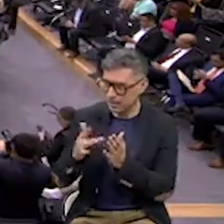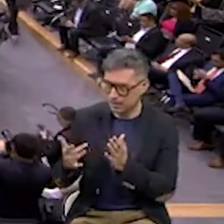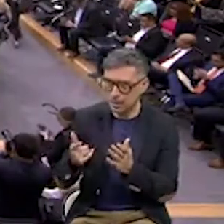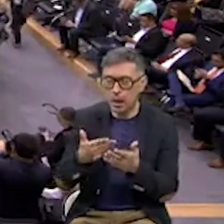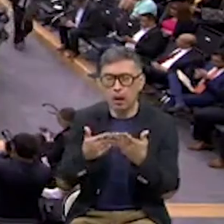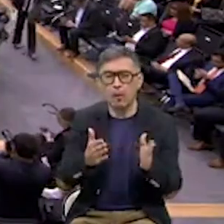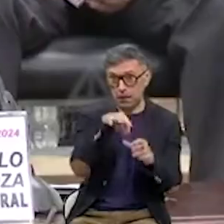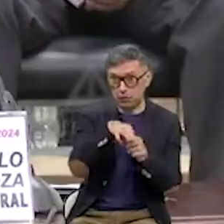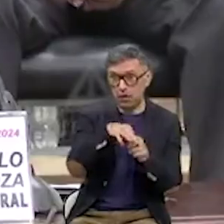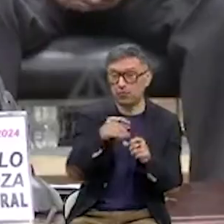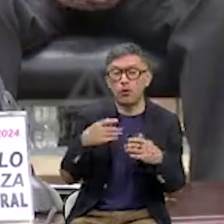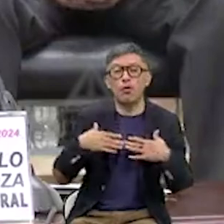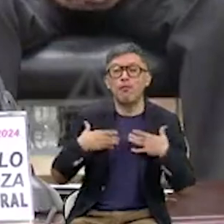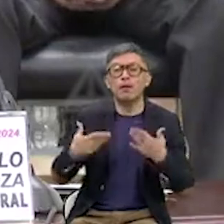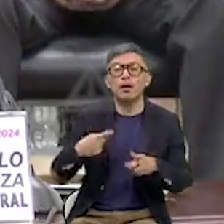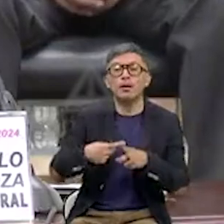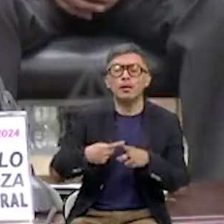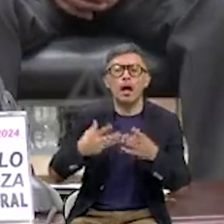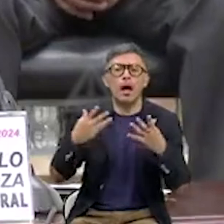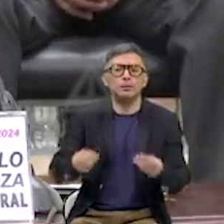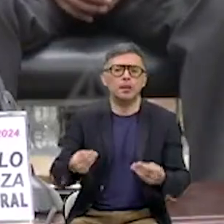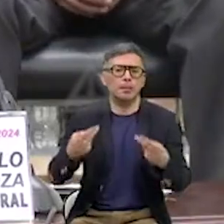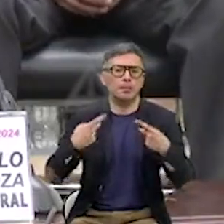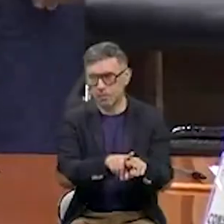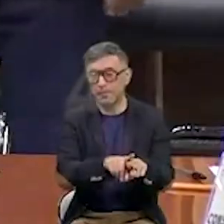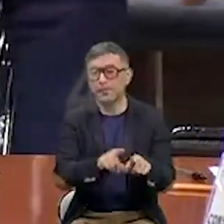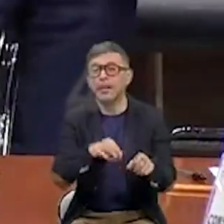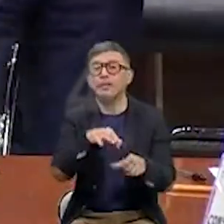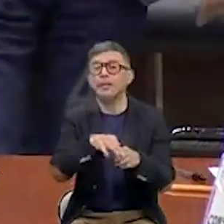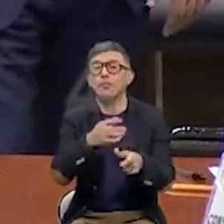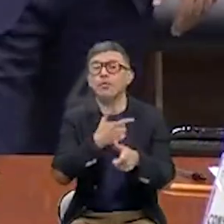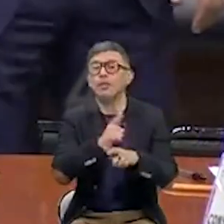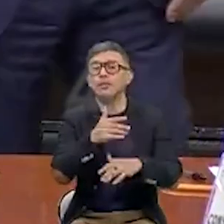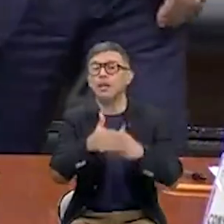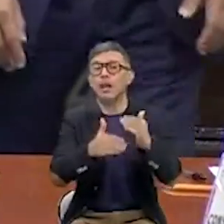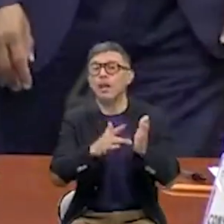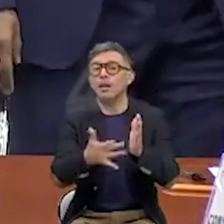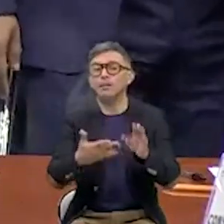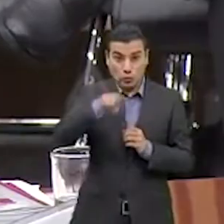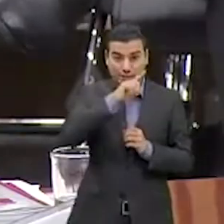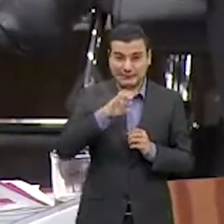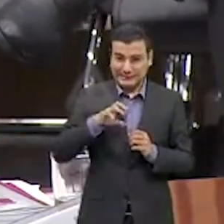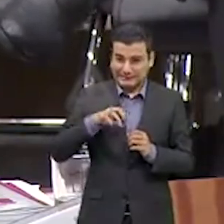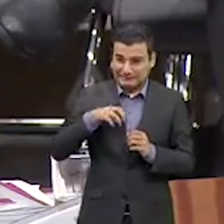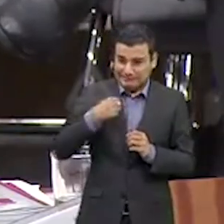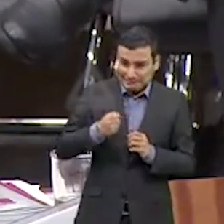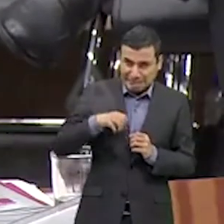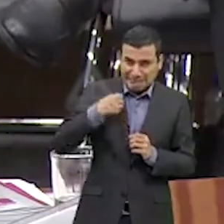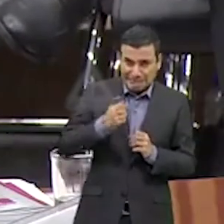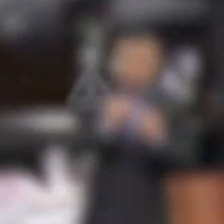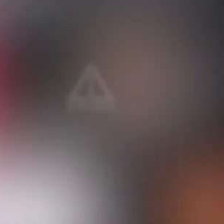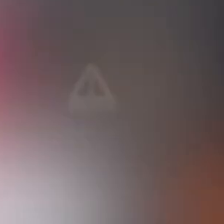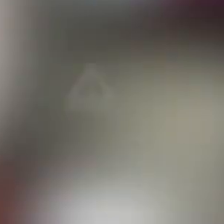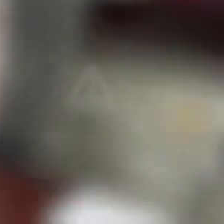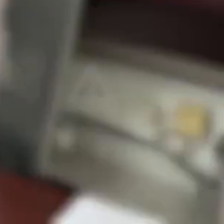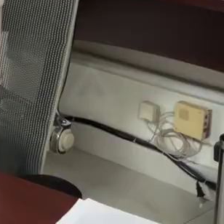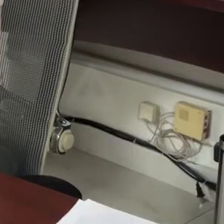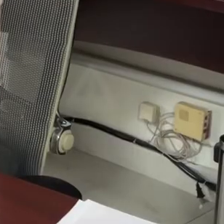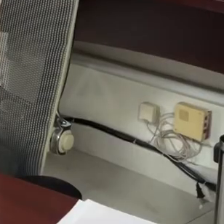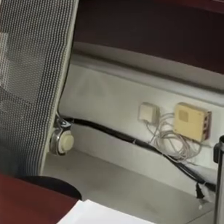realizar acciones nuevas como voto en prisión preventiva en el país voto anticipado y voto en el extranjero en tres modalidades